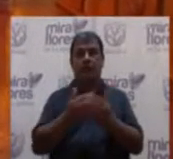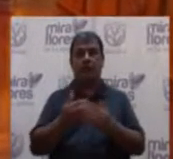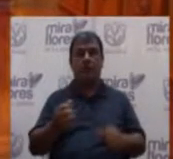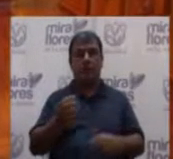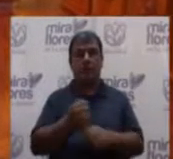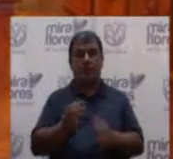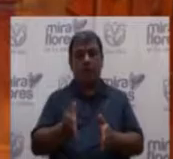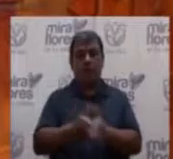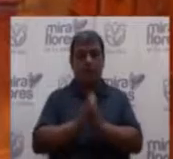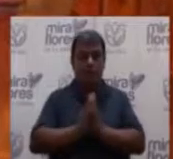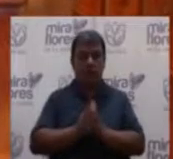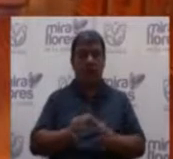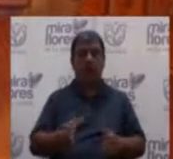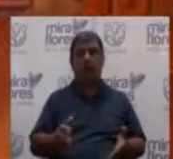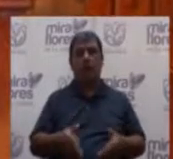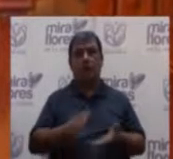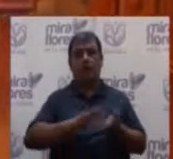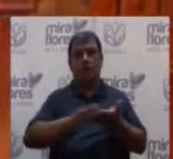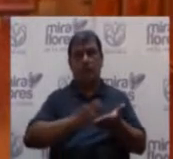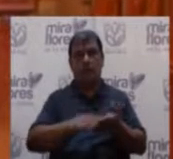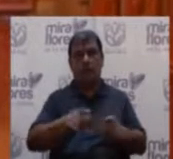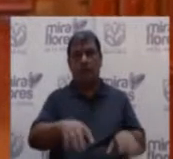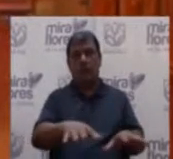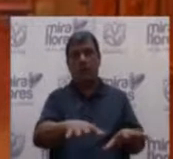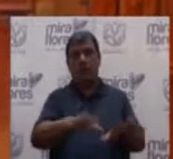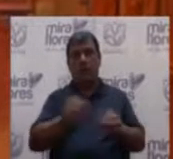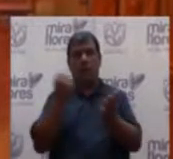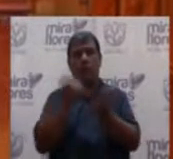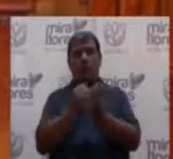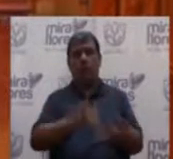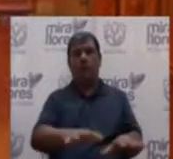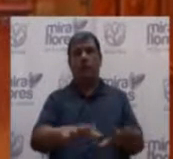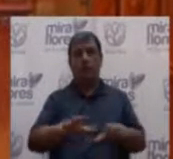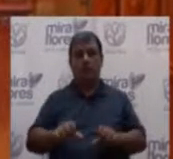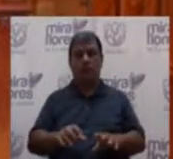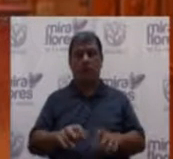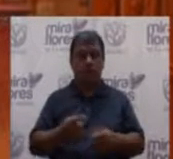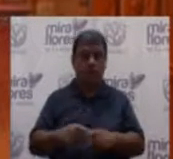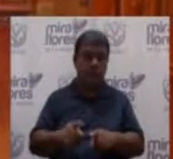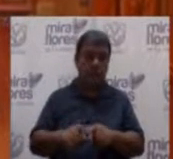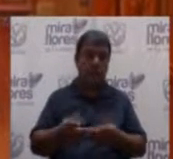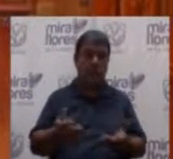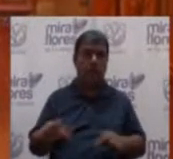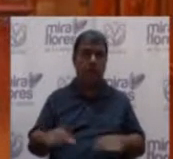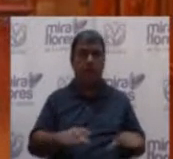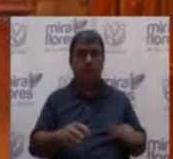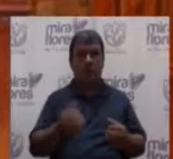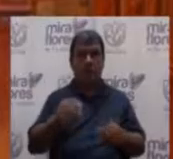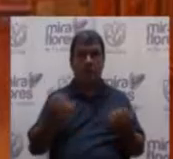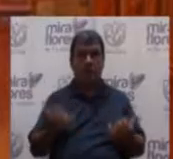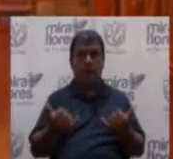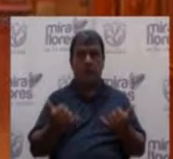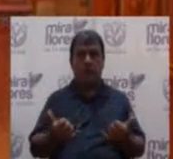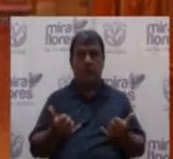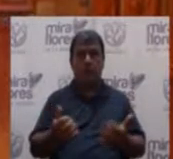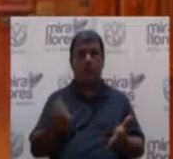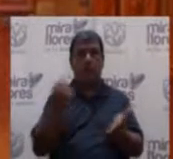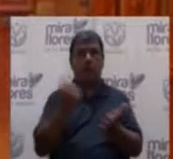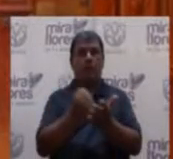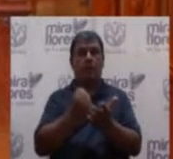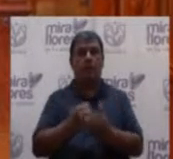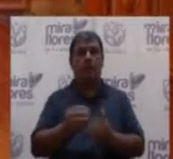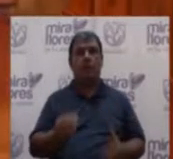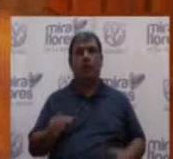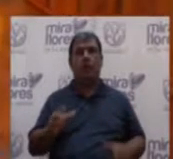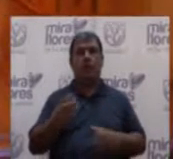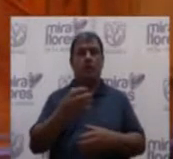tratar, voy a pedir la exoneración de la aprobación del acta para la ejecución inmediata de los asuntos que se han tocado esta mañana. Aquellos miembros del Consejo